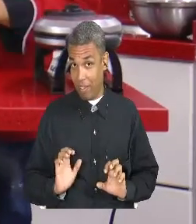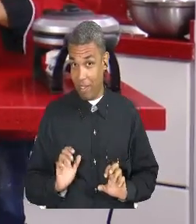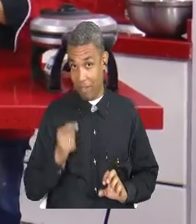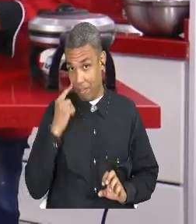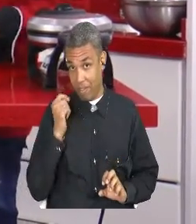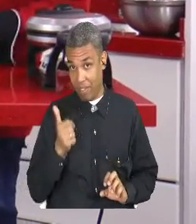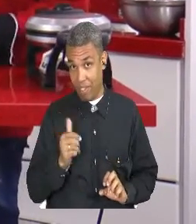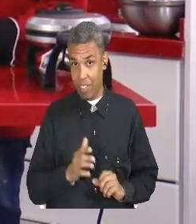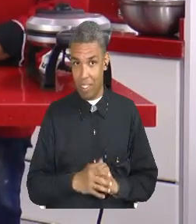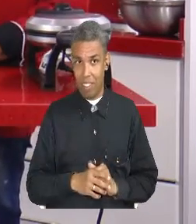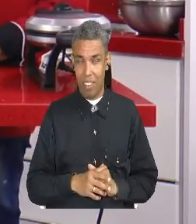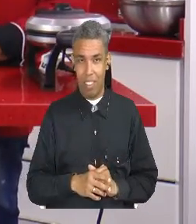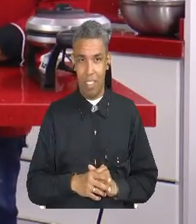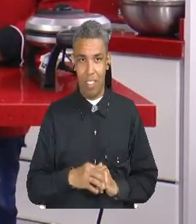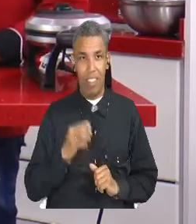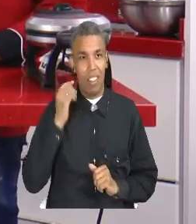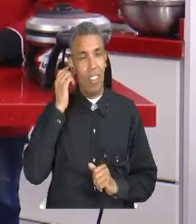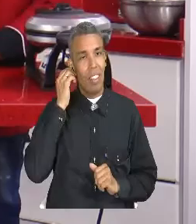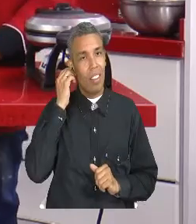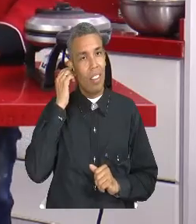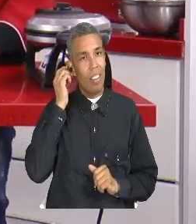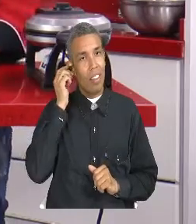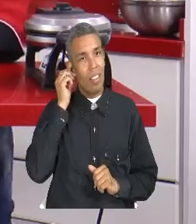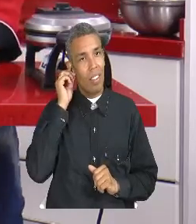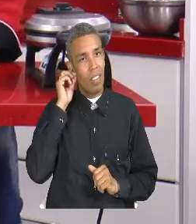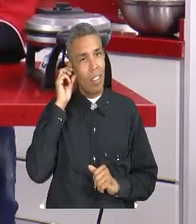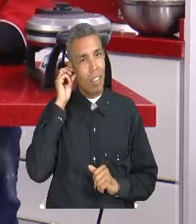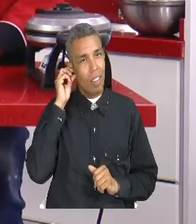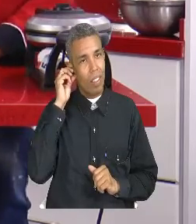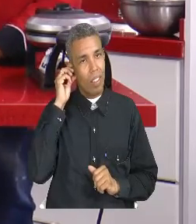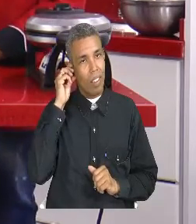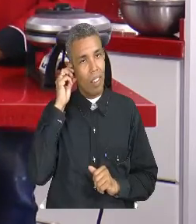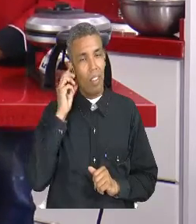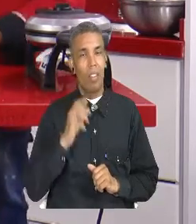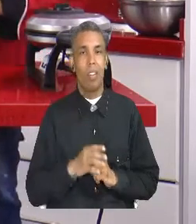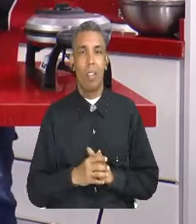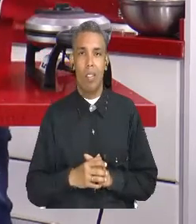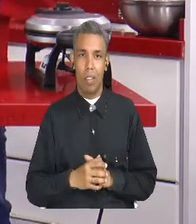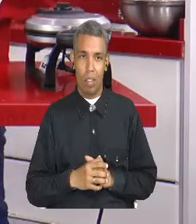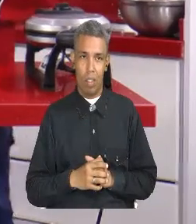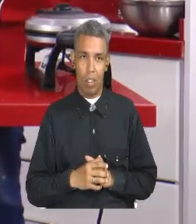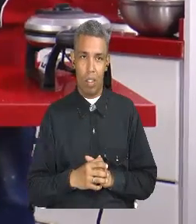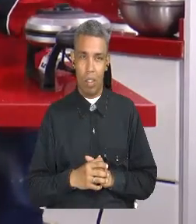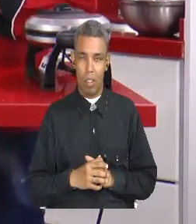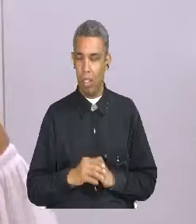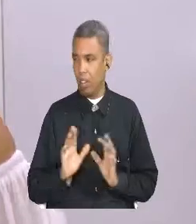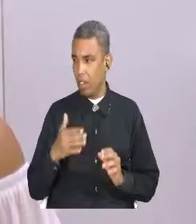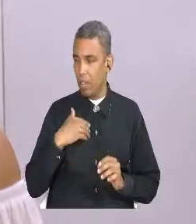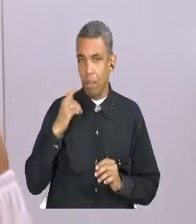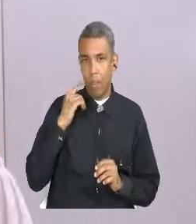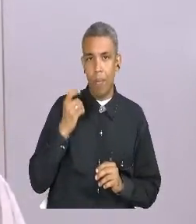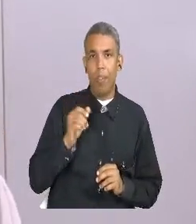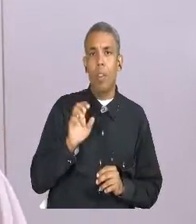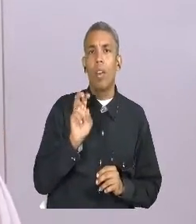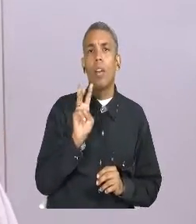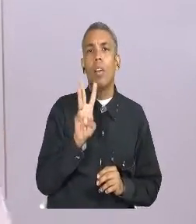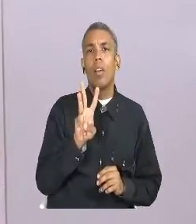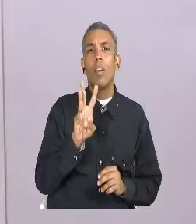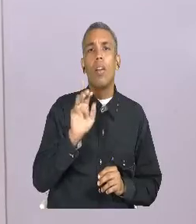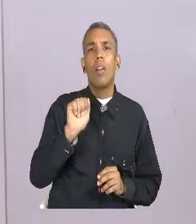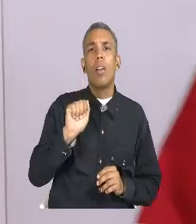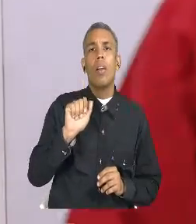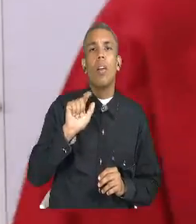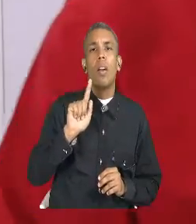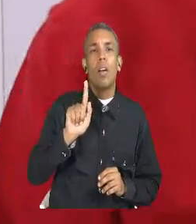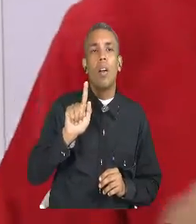cada pregunta vamos moviendo la mano. ¿Lista? Bueno, ¿pero qué vamos a hacer? Bueno, hoy vamos a hacer unos waffles, ¿sí? Ah, un waffle relleno de fruta. Me encanta.